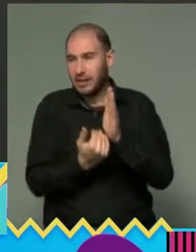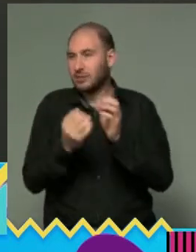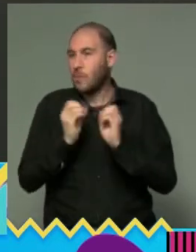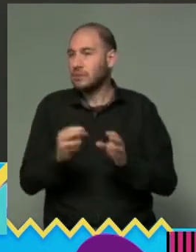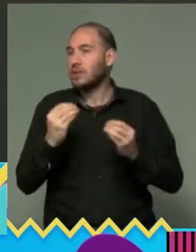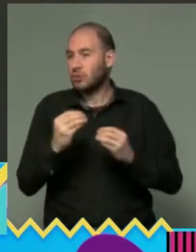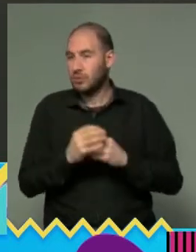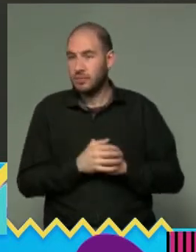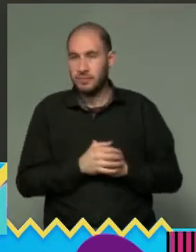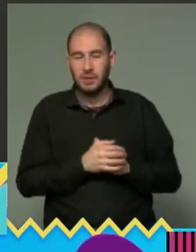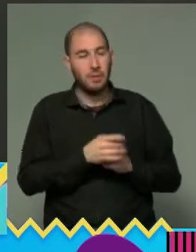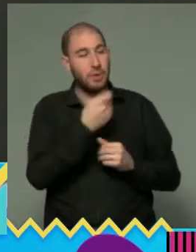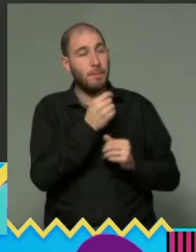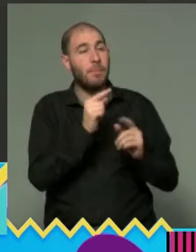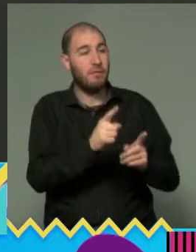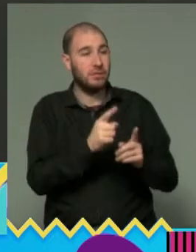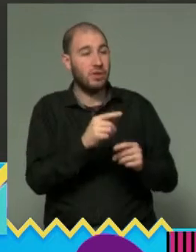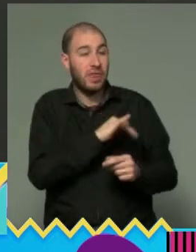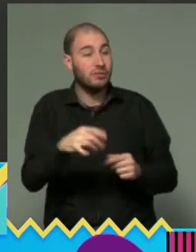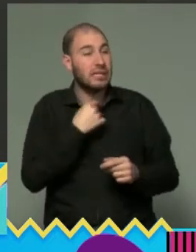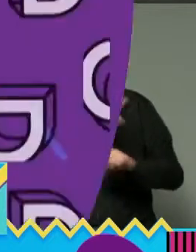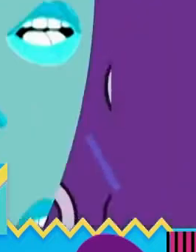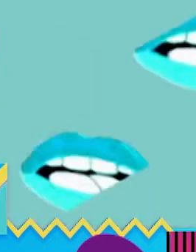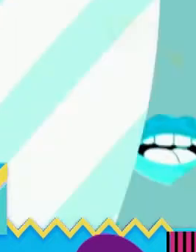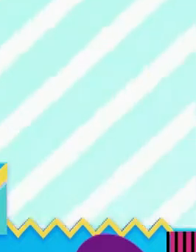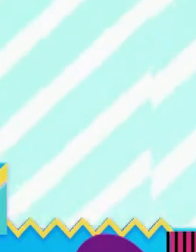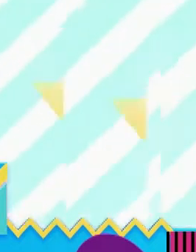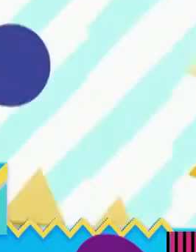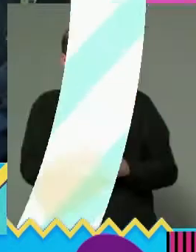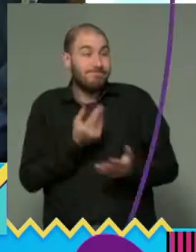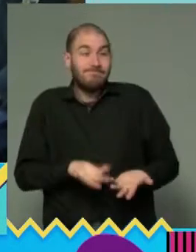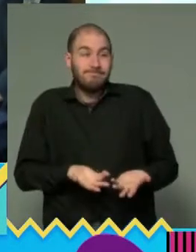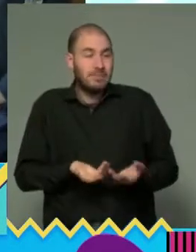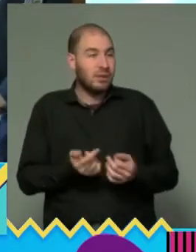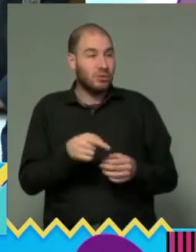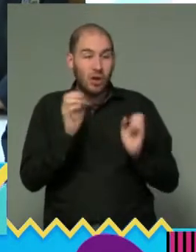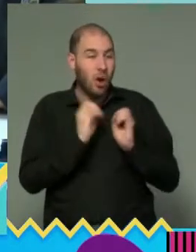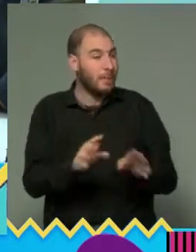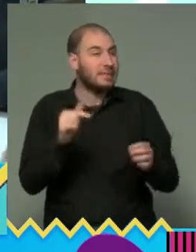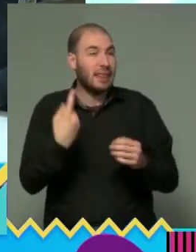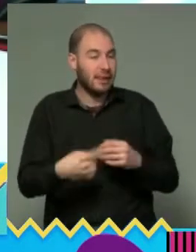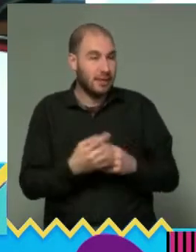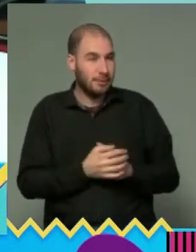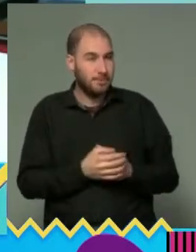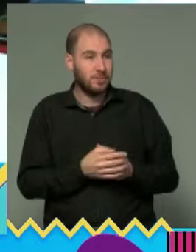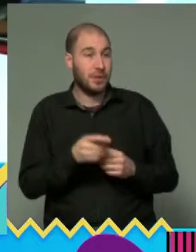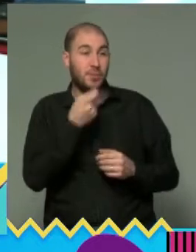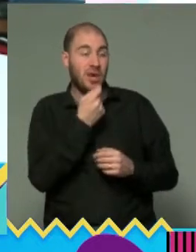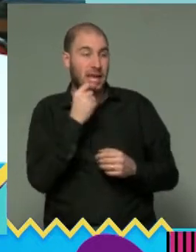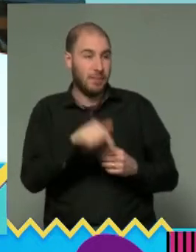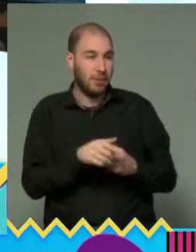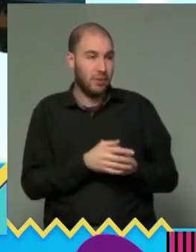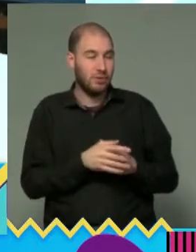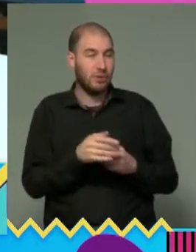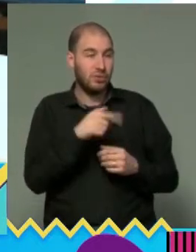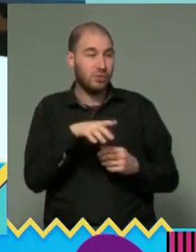activar? Y que cuando un docente no quiere denunciar no nos enteramos. Y lo que estamos partiendo de la base es que en este caso no nos enteramos, no